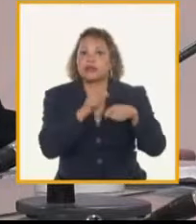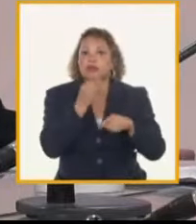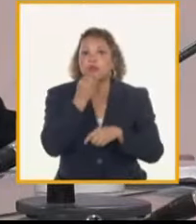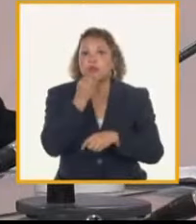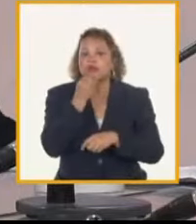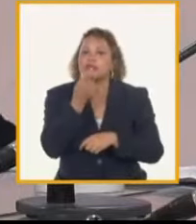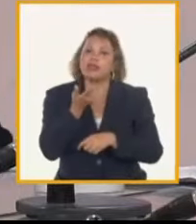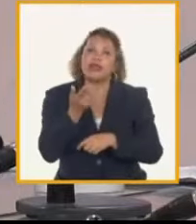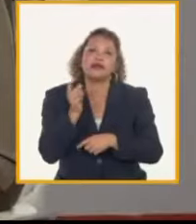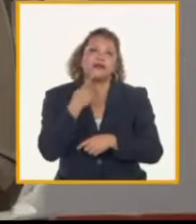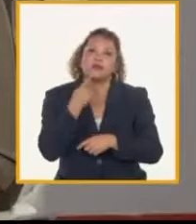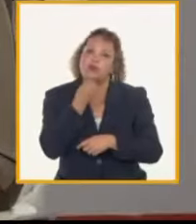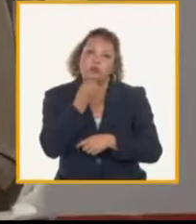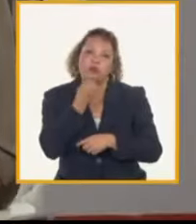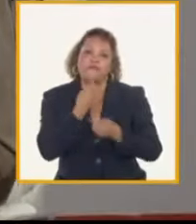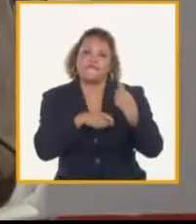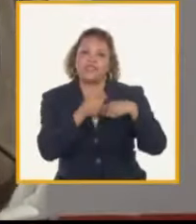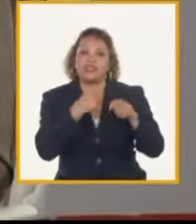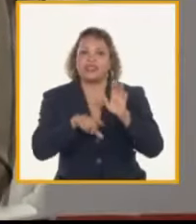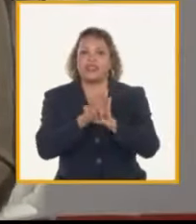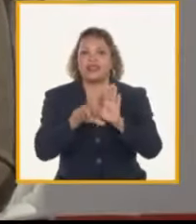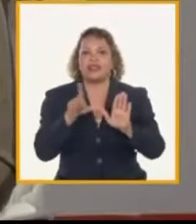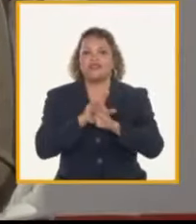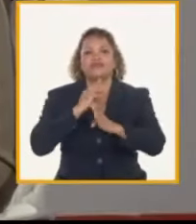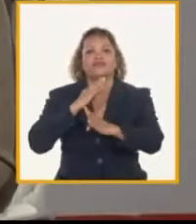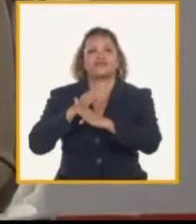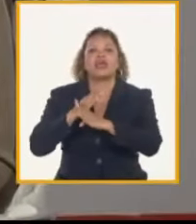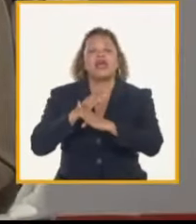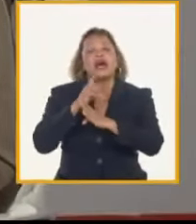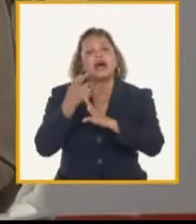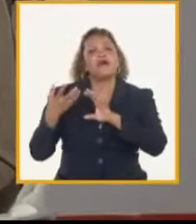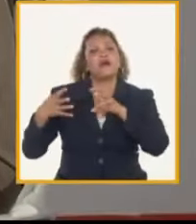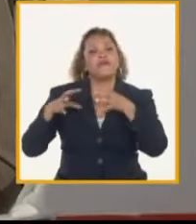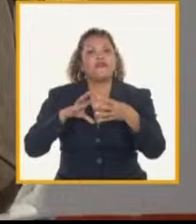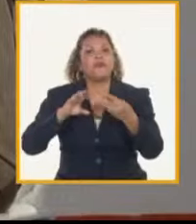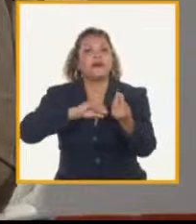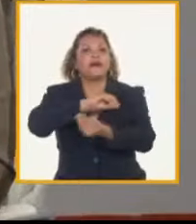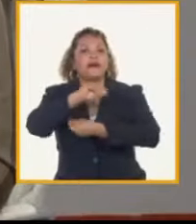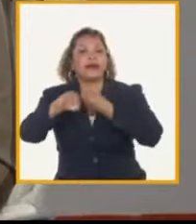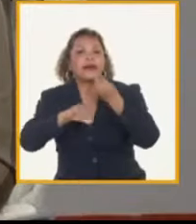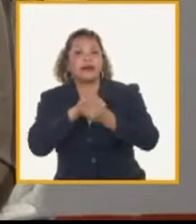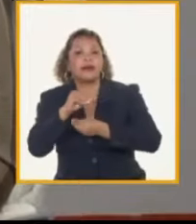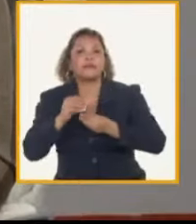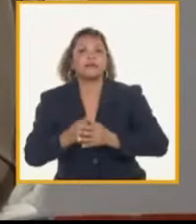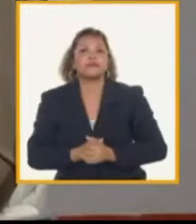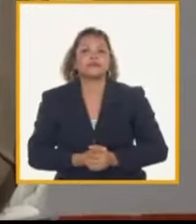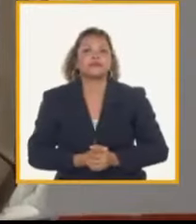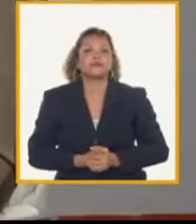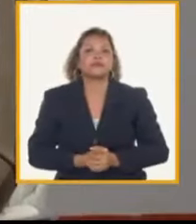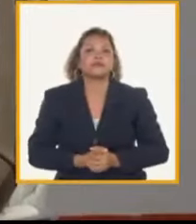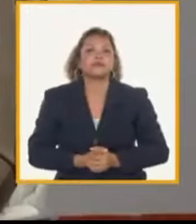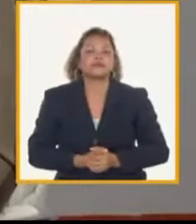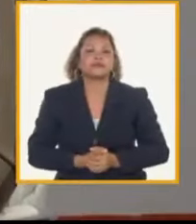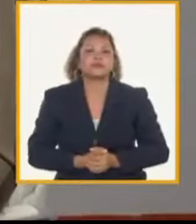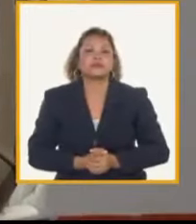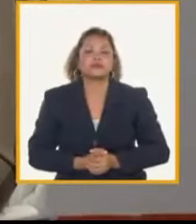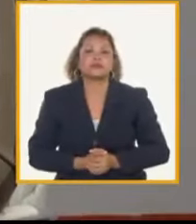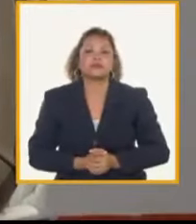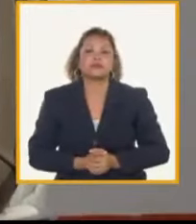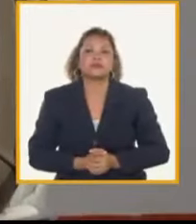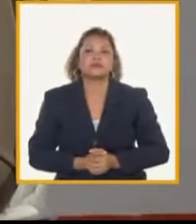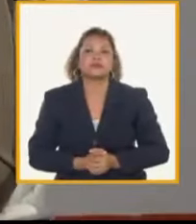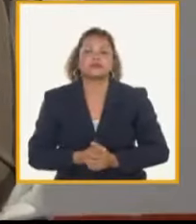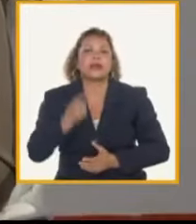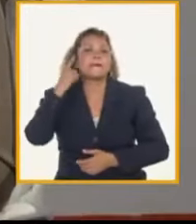negocio. Correcto. Ya ahora cambia el modus operandi, pienso que es bueno decirlo, cambia el modus operandi.